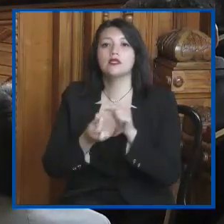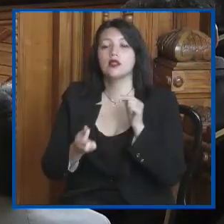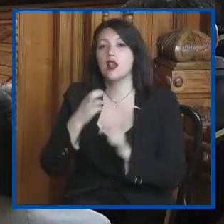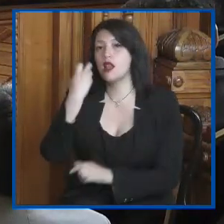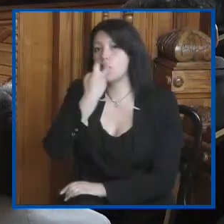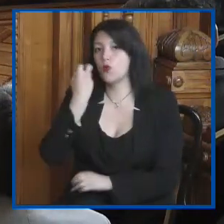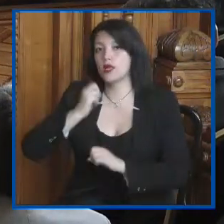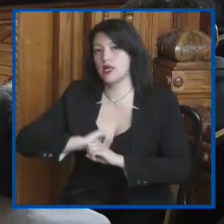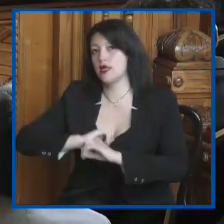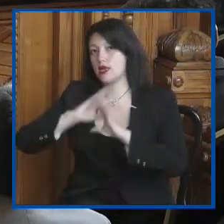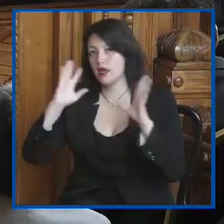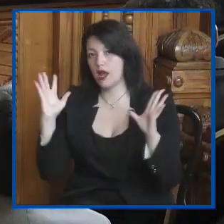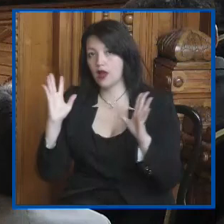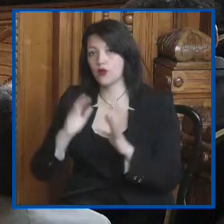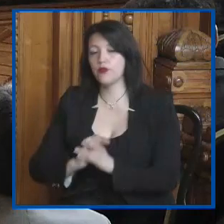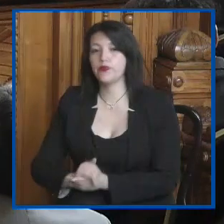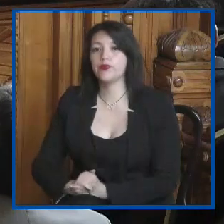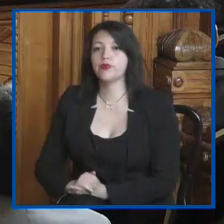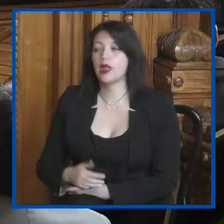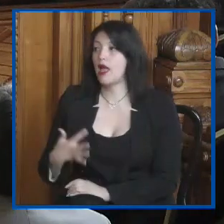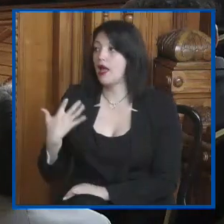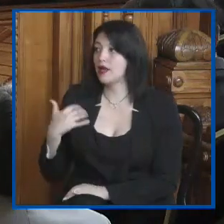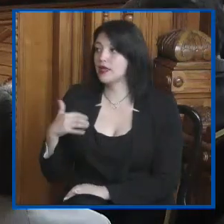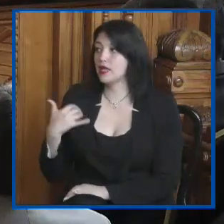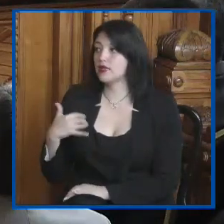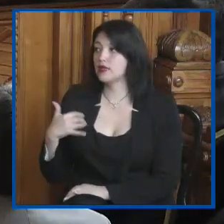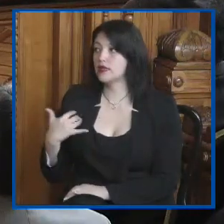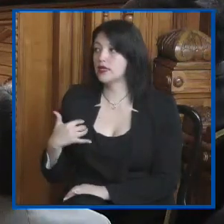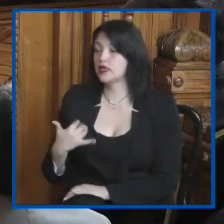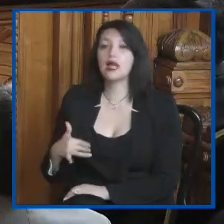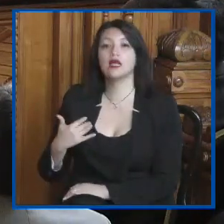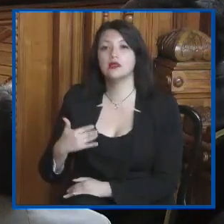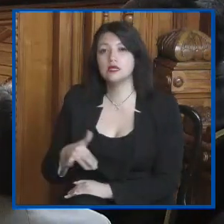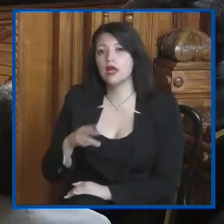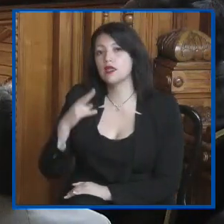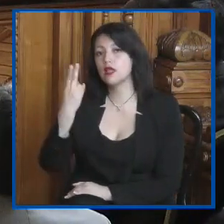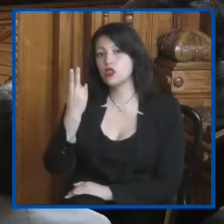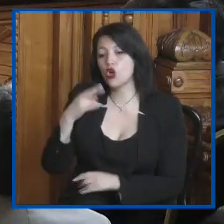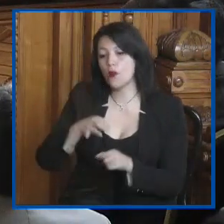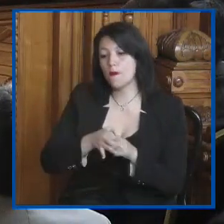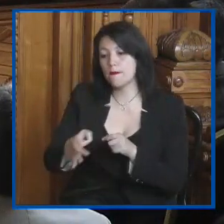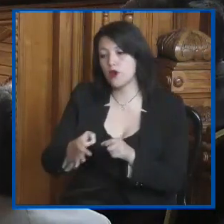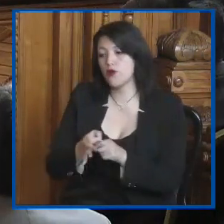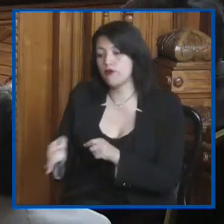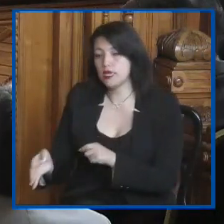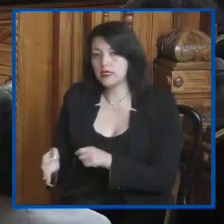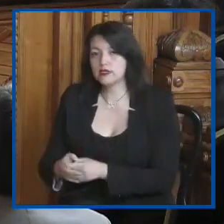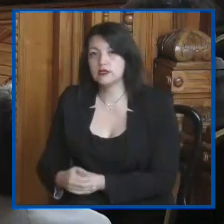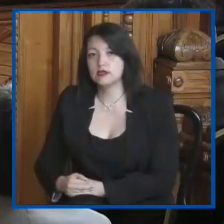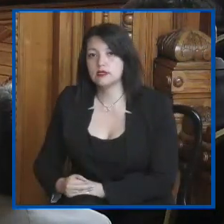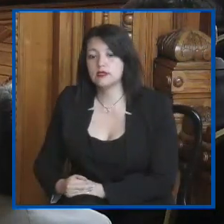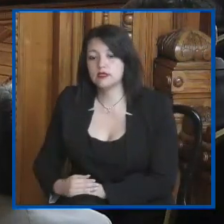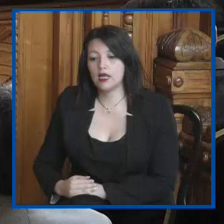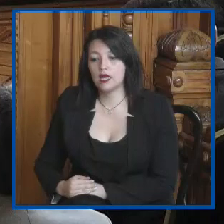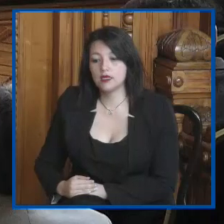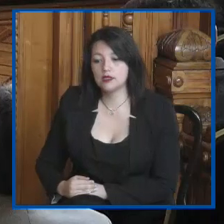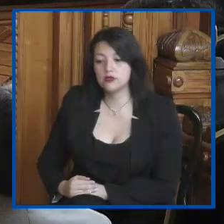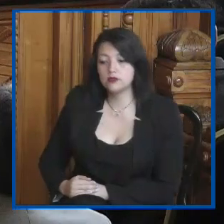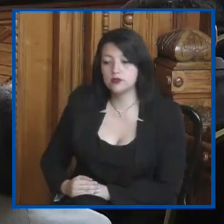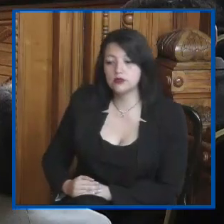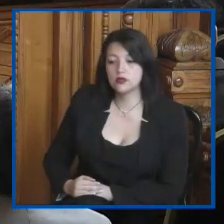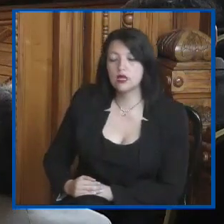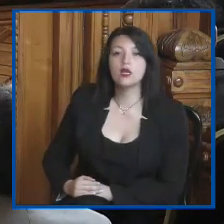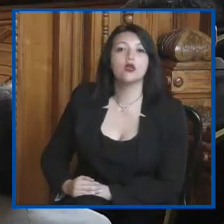claro Argentina que tiene, ya hay dos provincias que se adhirieron a esa red, creando una red